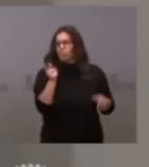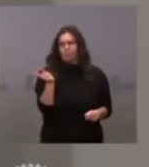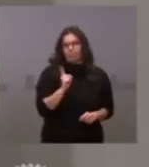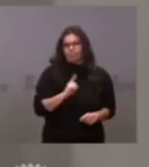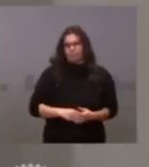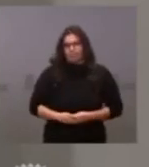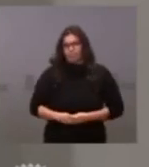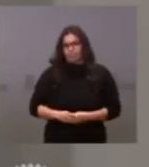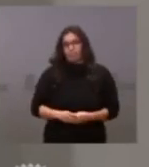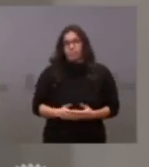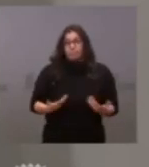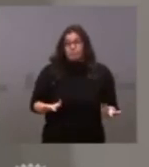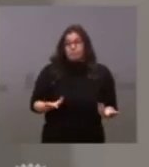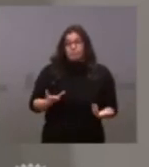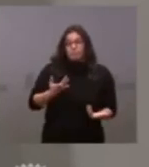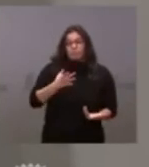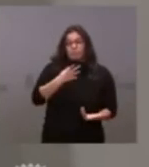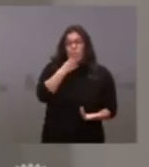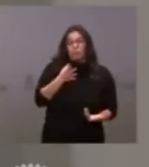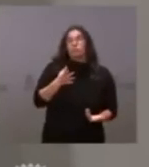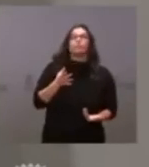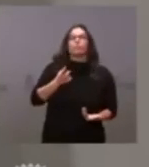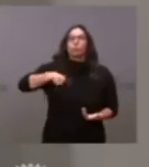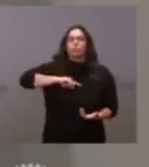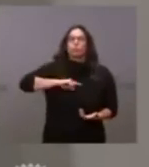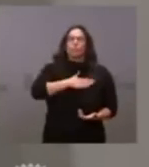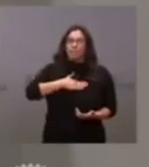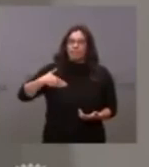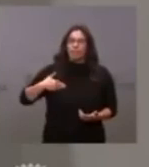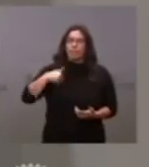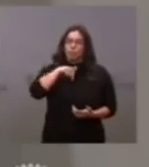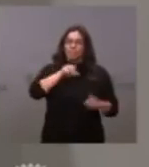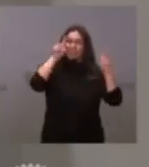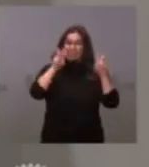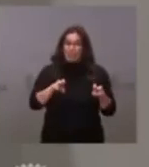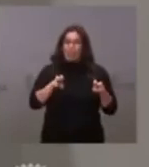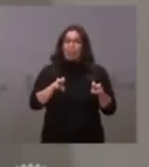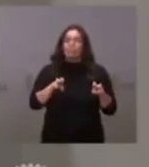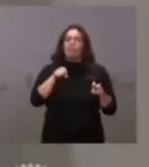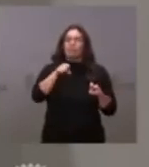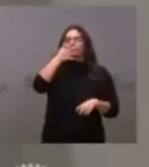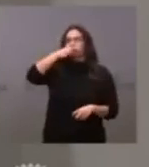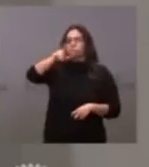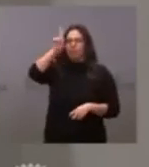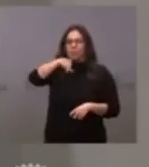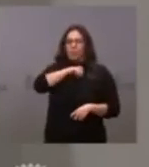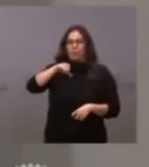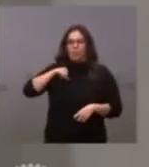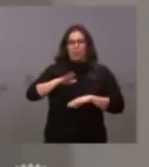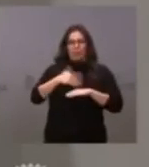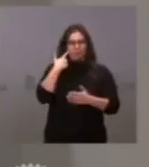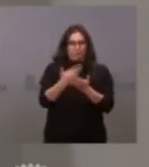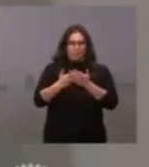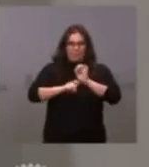Y por eso tenemos la intención de personarnos en este asunto, para dejar bien claro